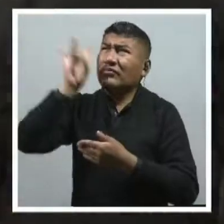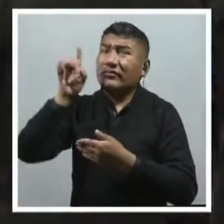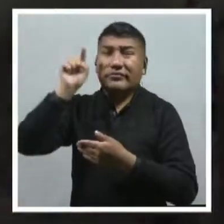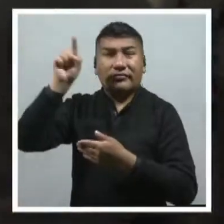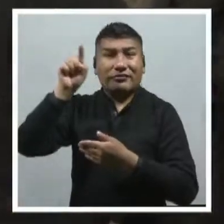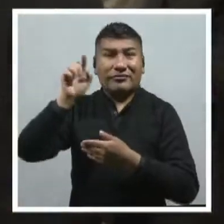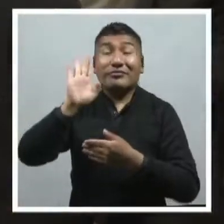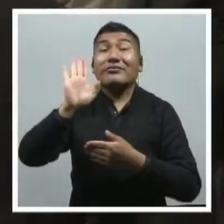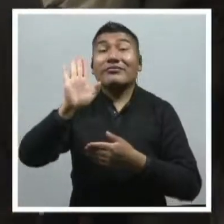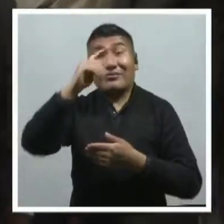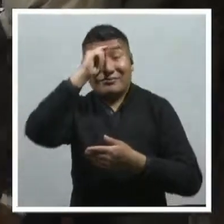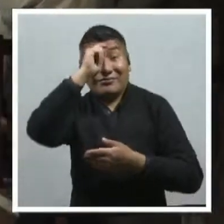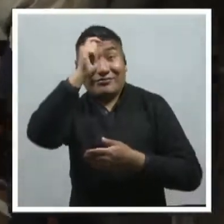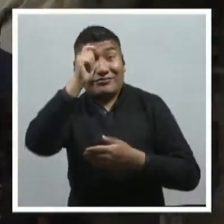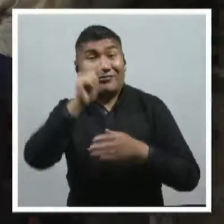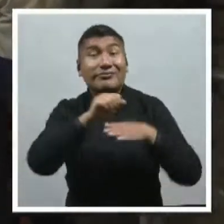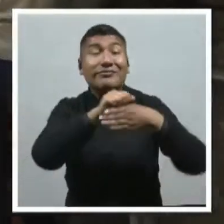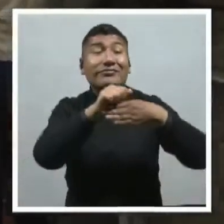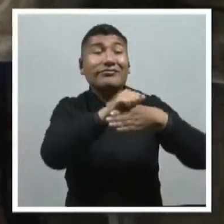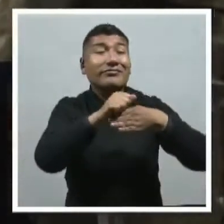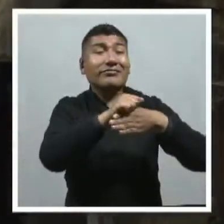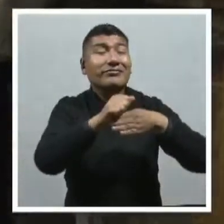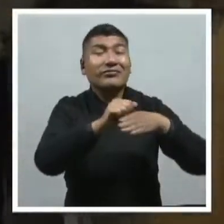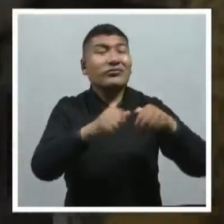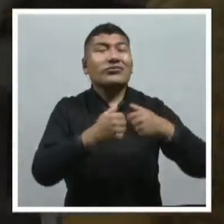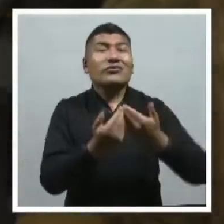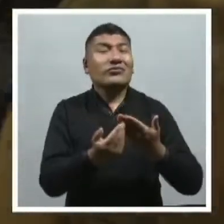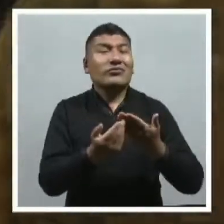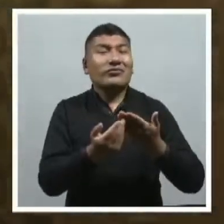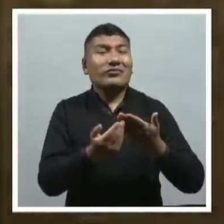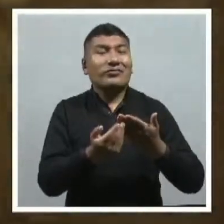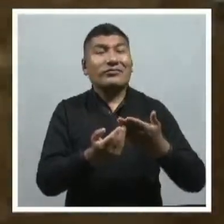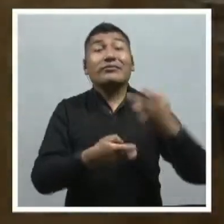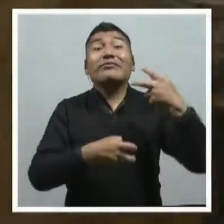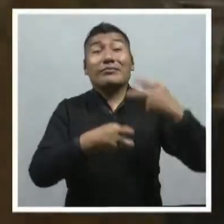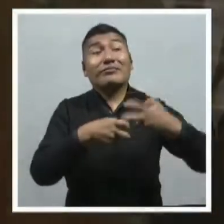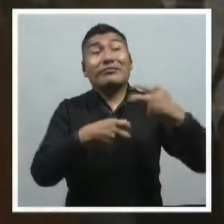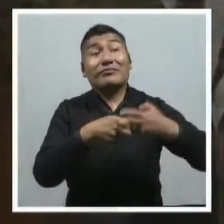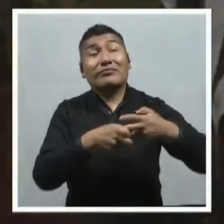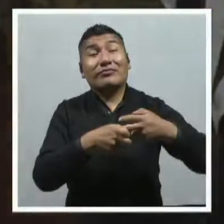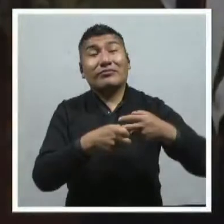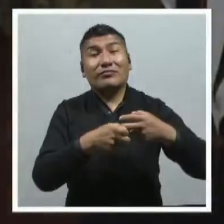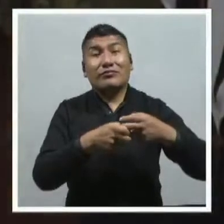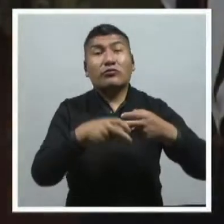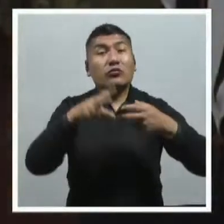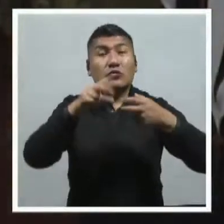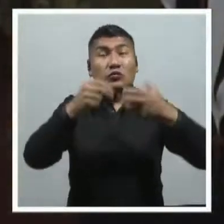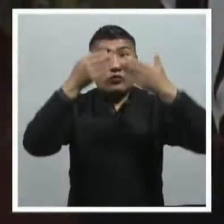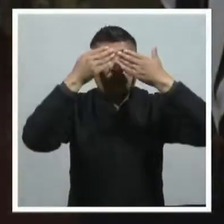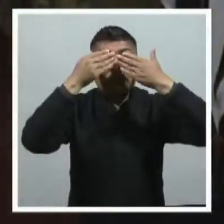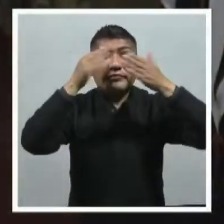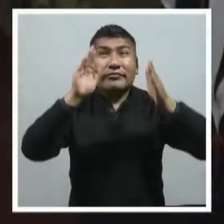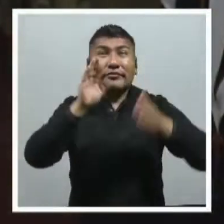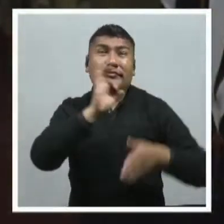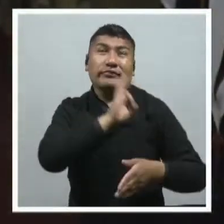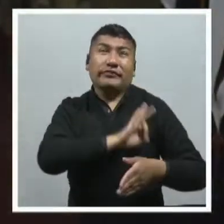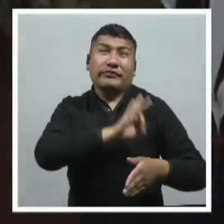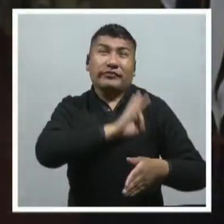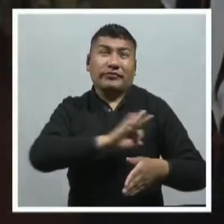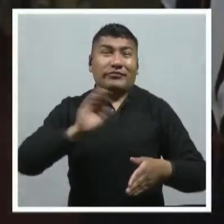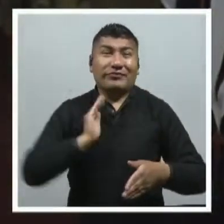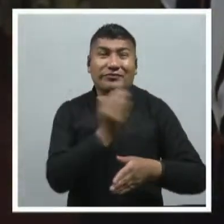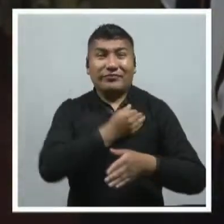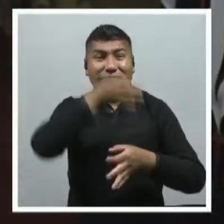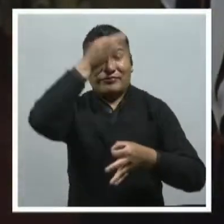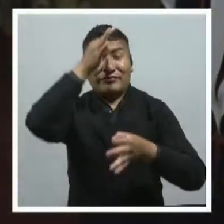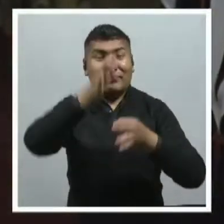la teoría, pero en la práctica es muy difícil. Si no hemos descubierto los beneficios de nuestra fe, si